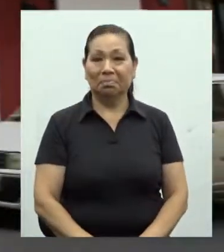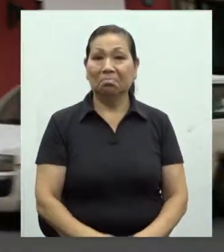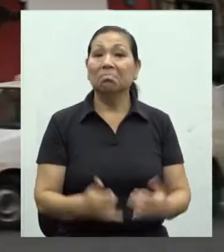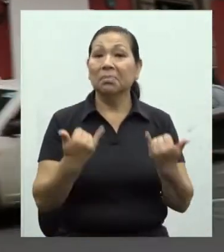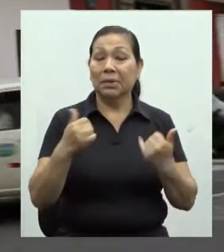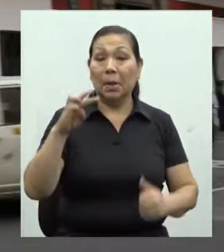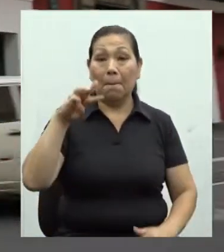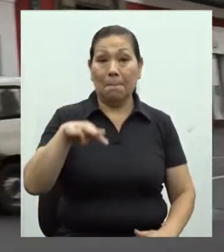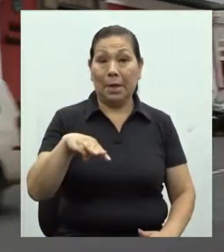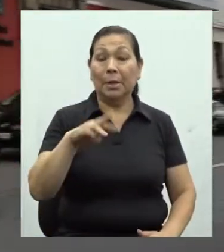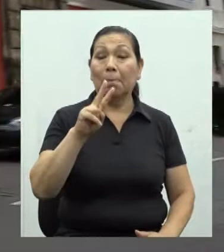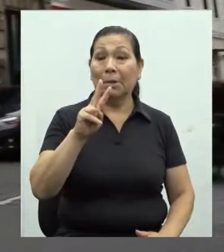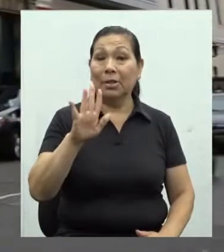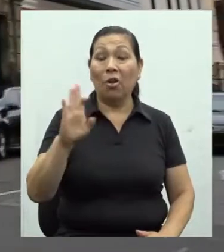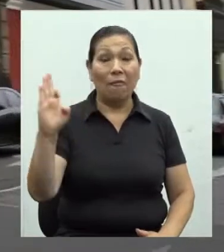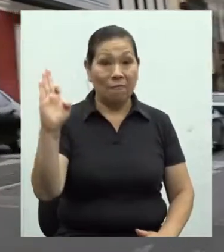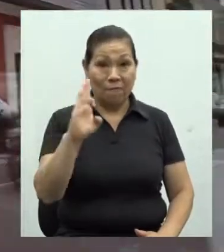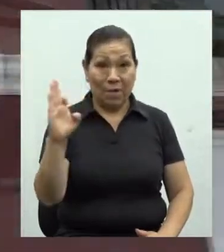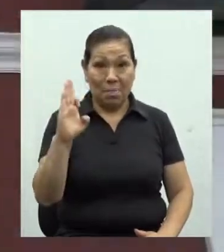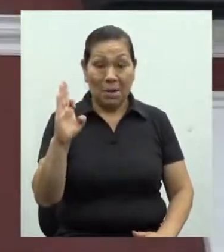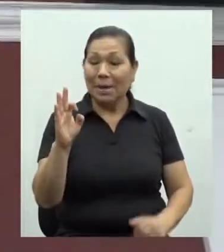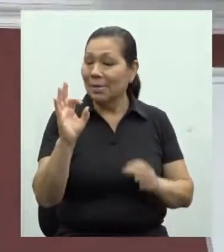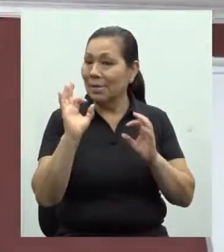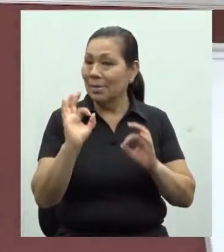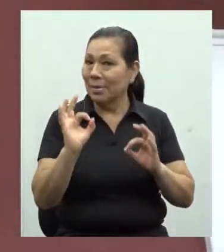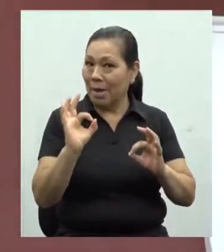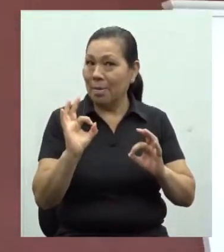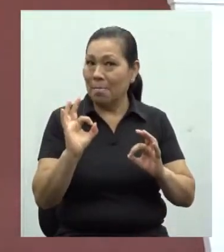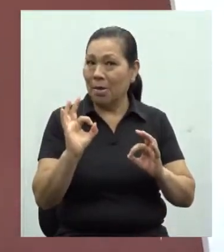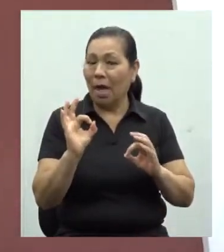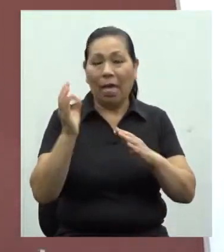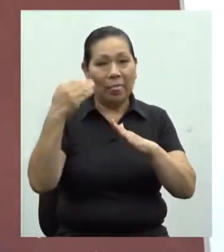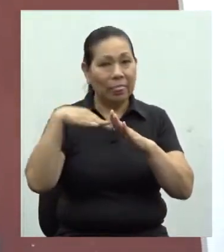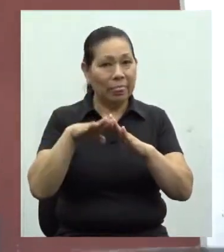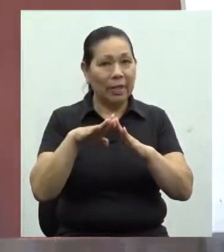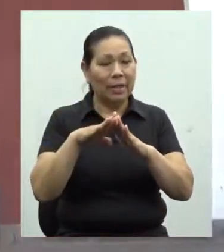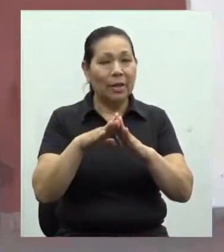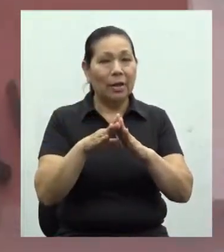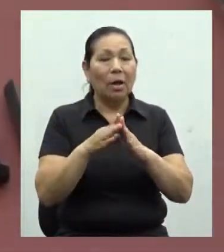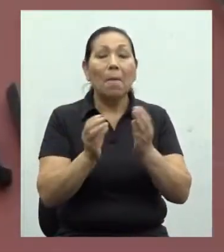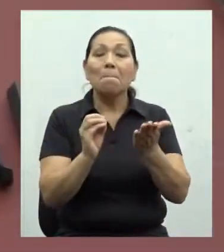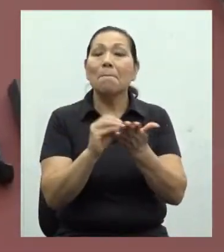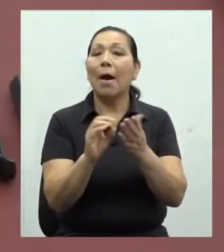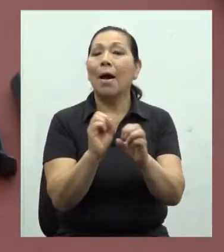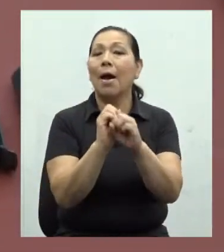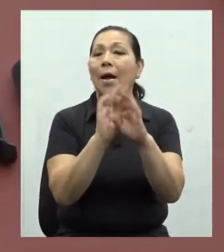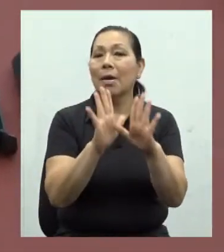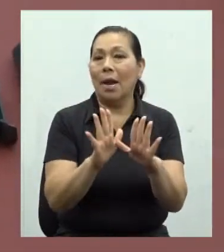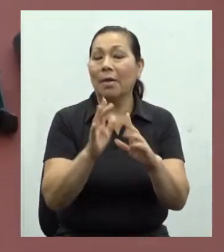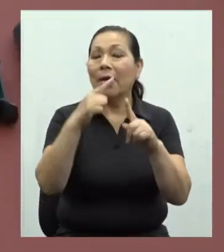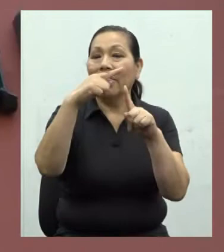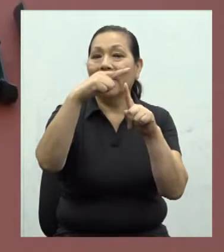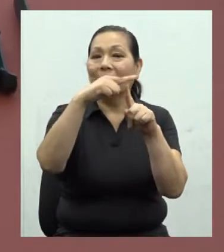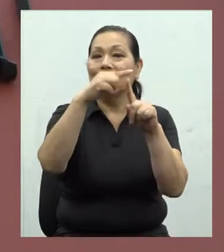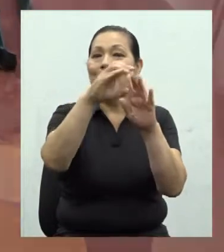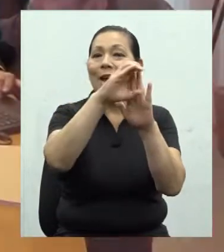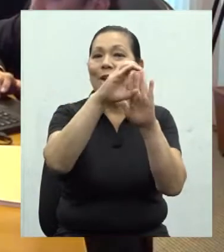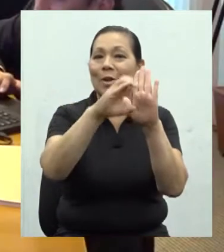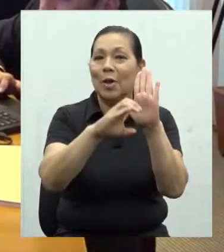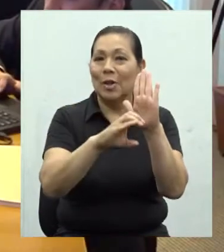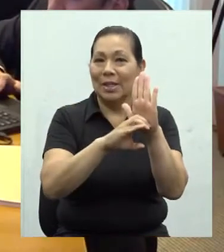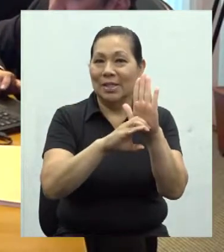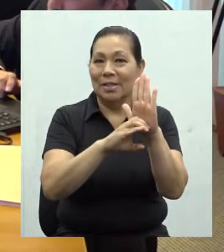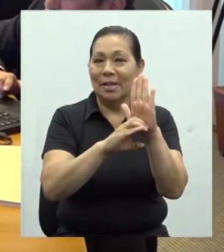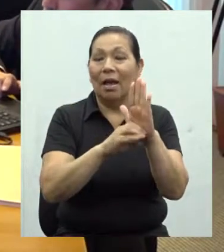Este martes 25 de febrero, y siempre enmarcado dentro de una política de transparencia, el Tribunal